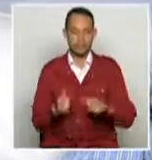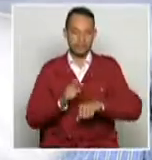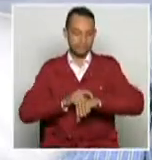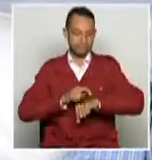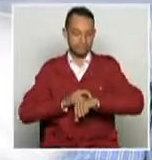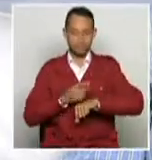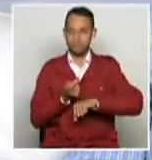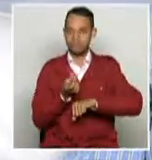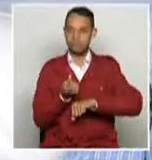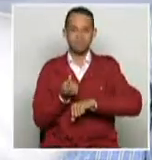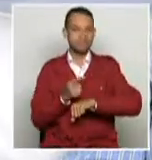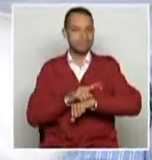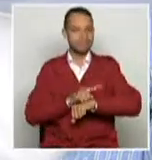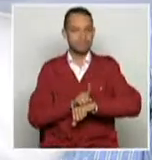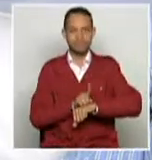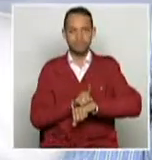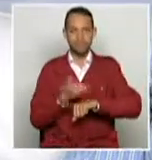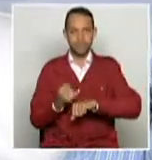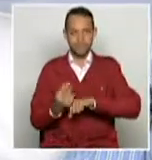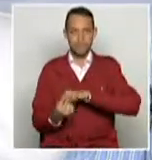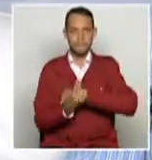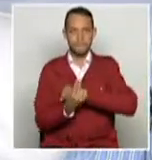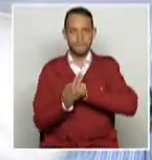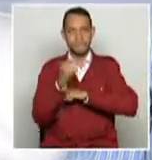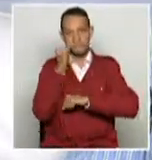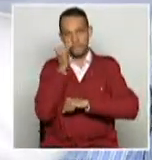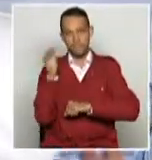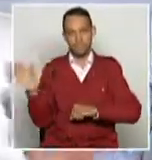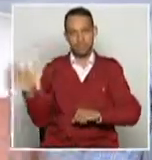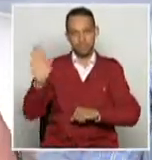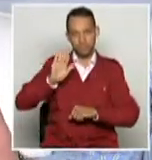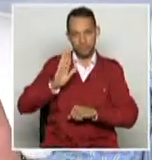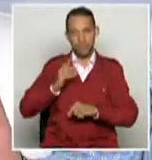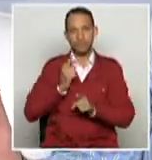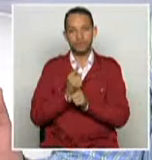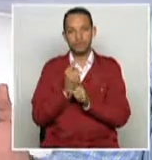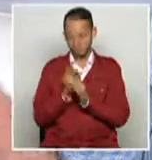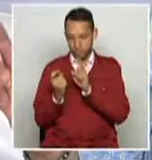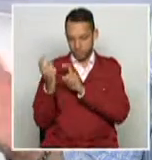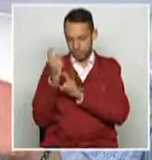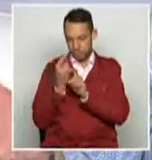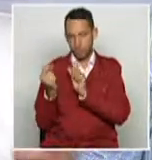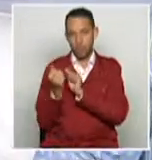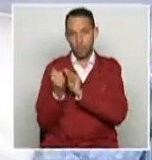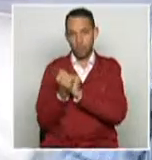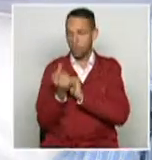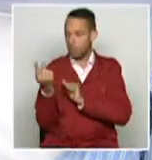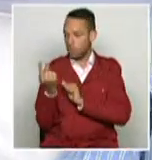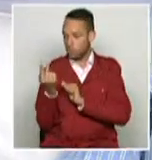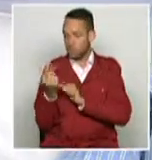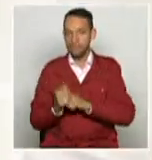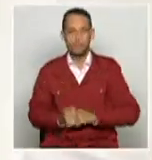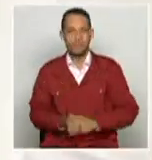Tiempo vuela, hay que hacerlo rendir mucho más. Veamos este otro video y hacemos el análisis como lo propuse hace un